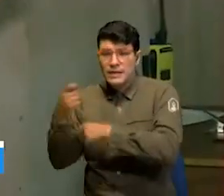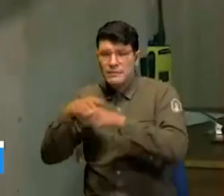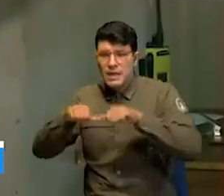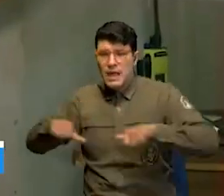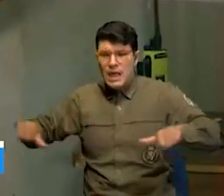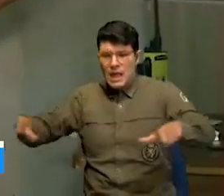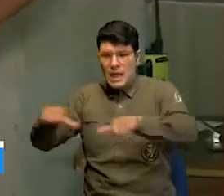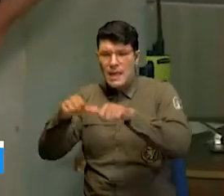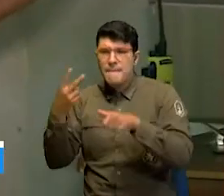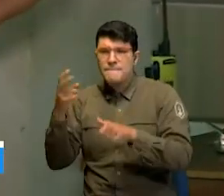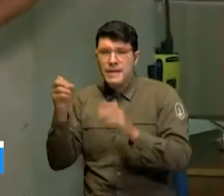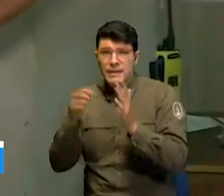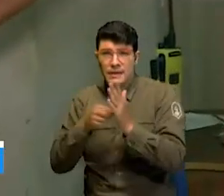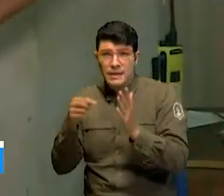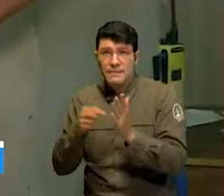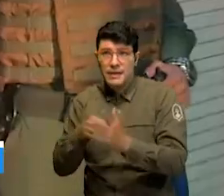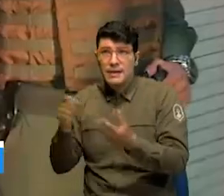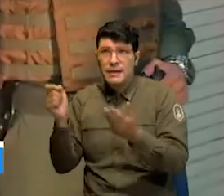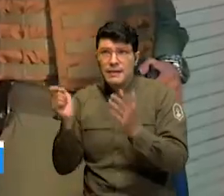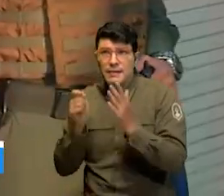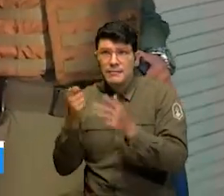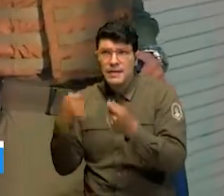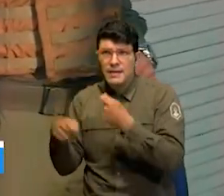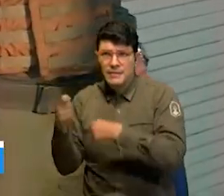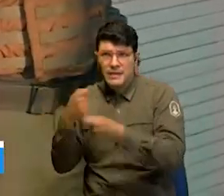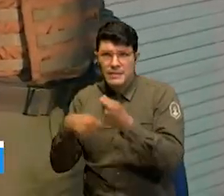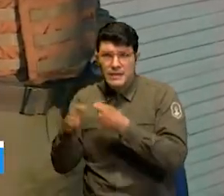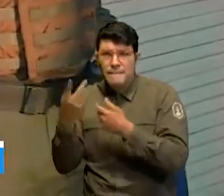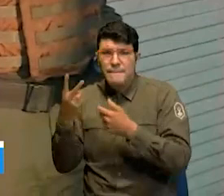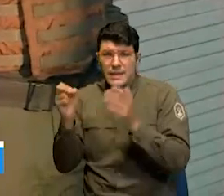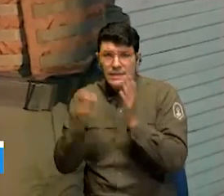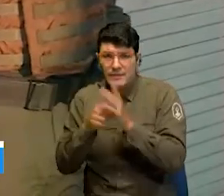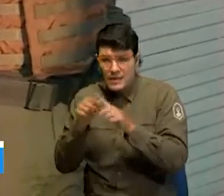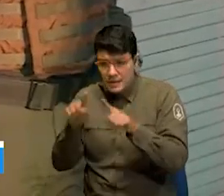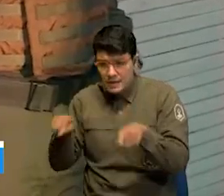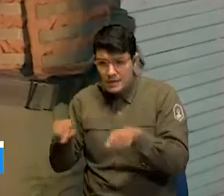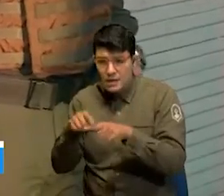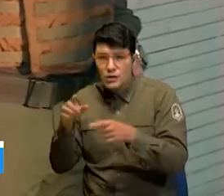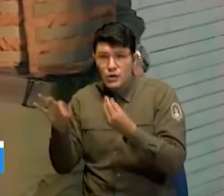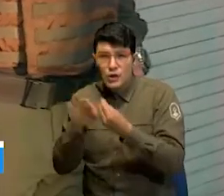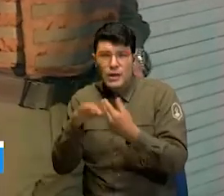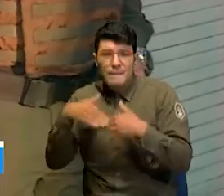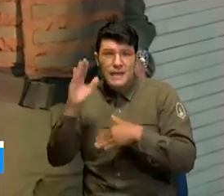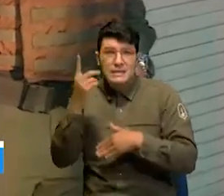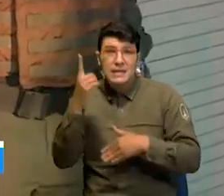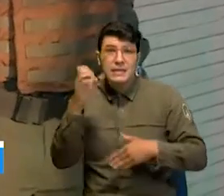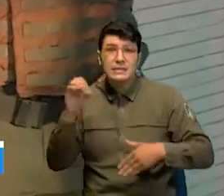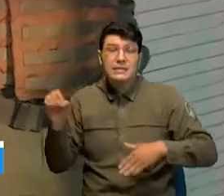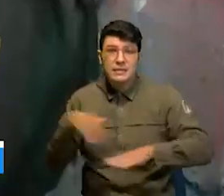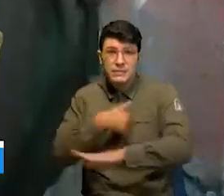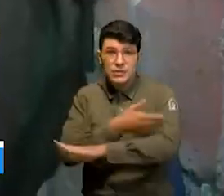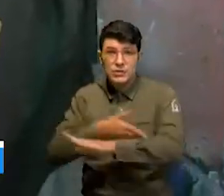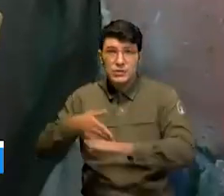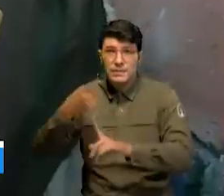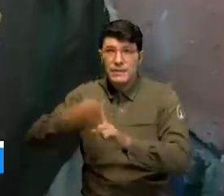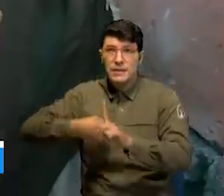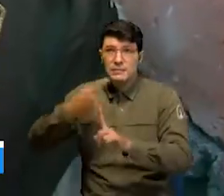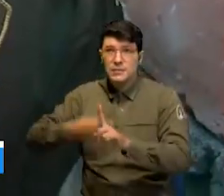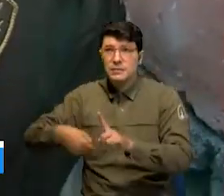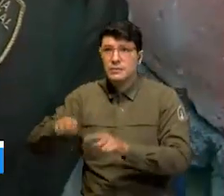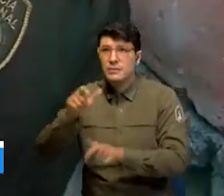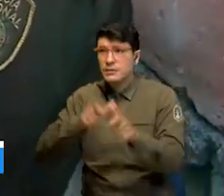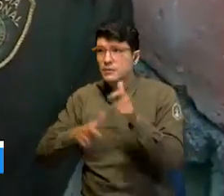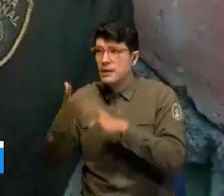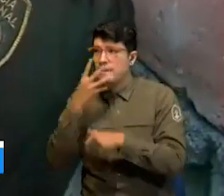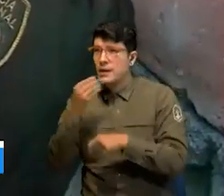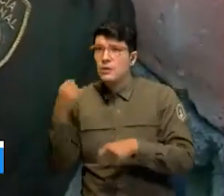menos unas 20.000 dosis de estupefacientes mensualmente lo que generaba ganancias de más de 100 millones de pesos mensuales para los jíbaros